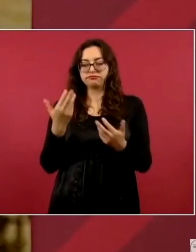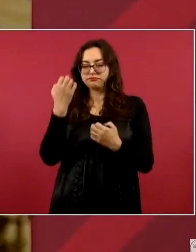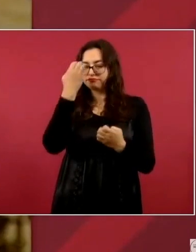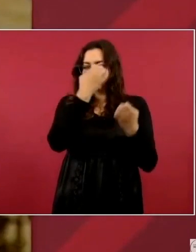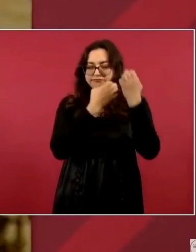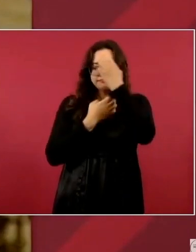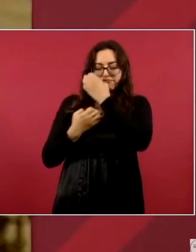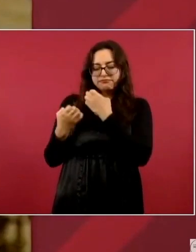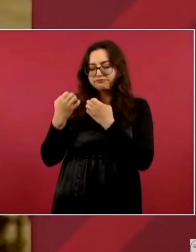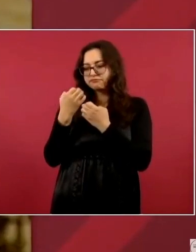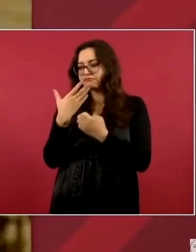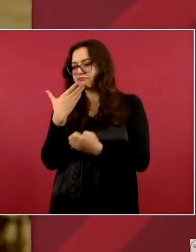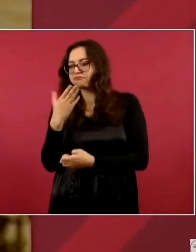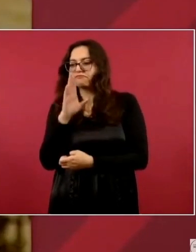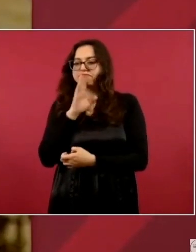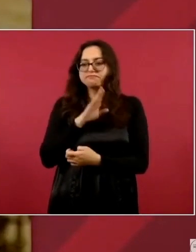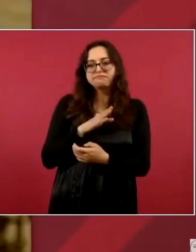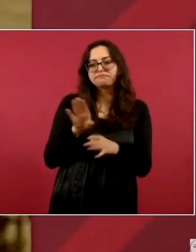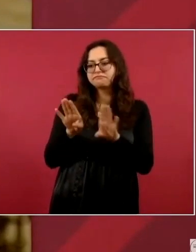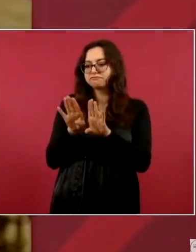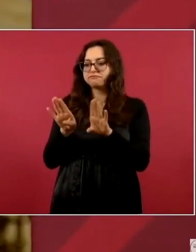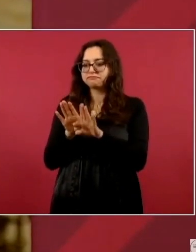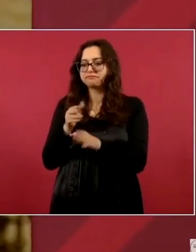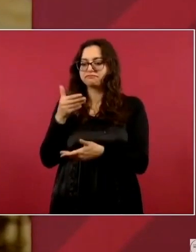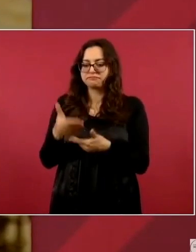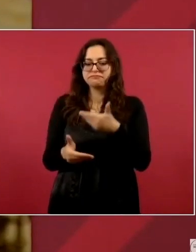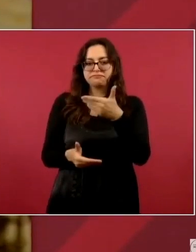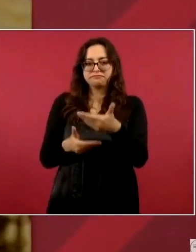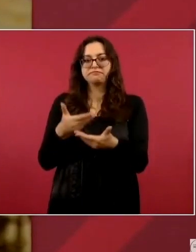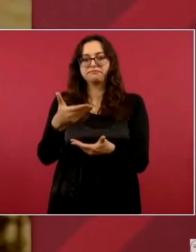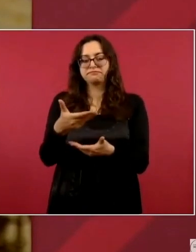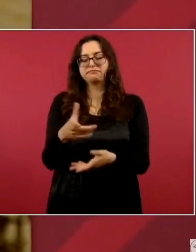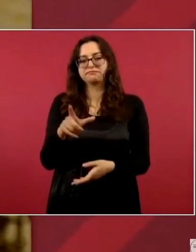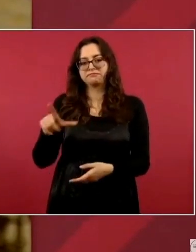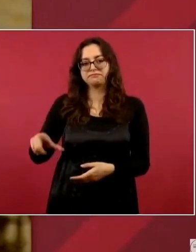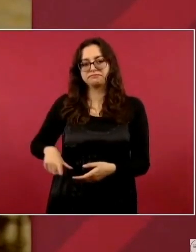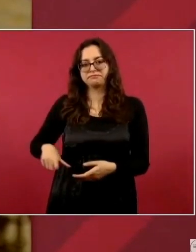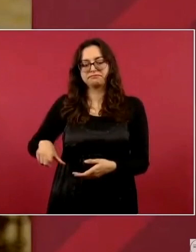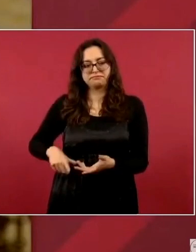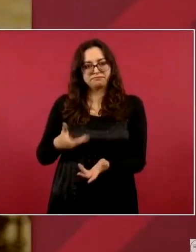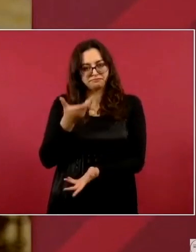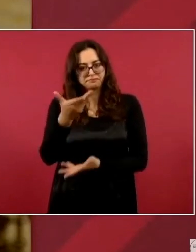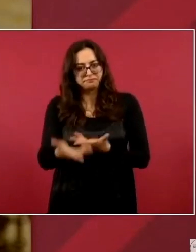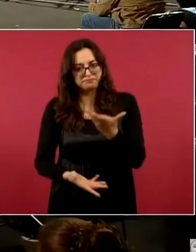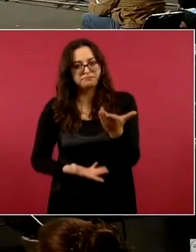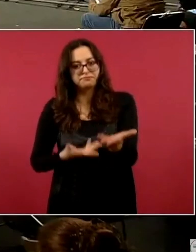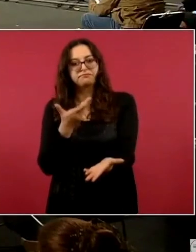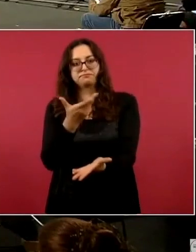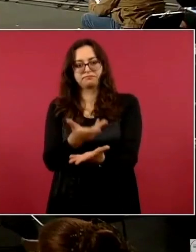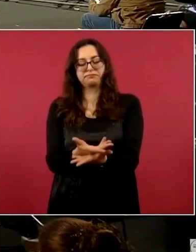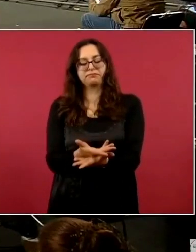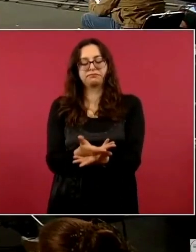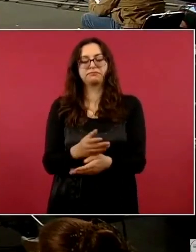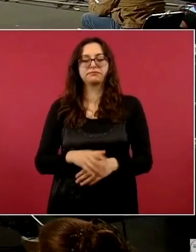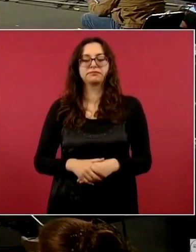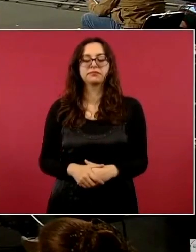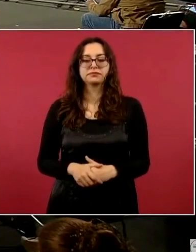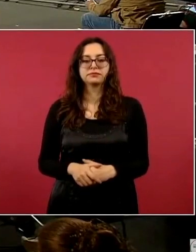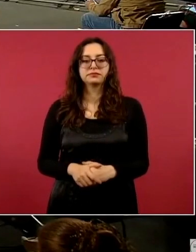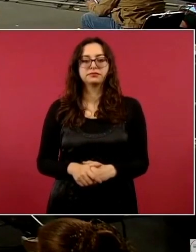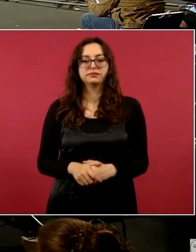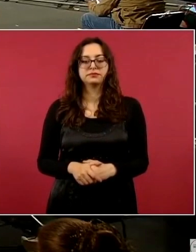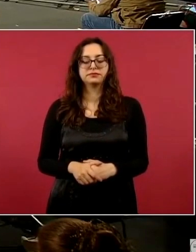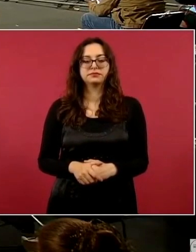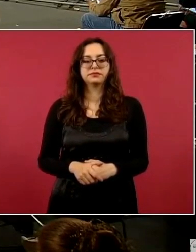evaluación de de lo que se ha hecho para poder seguir sir toda la ciudadanía que realiza estos estos movimientos